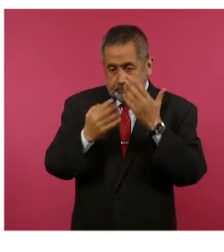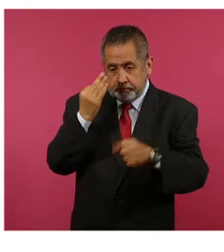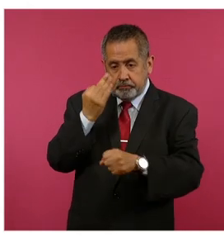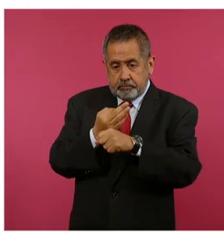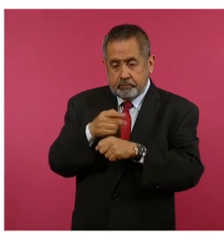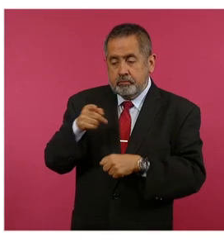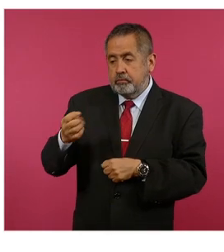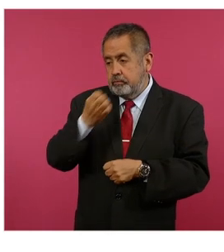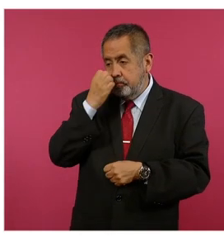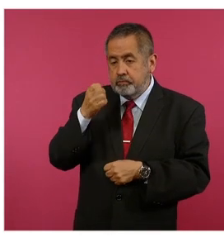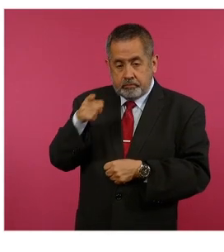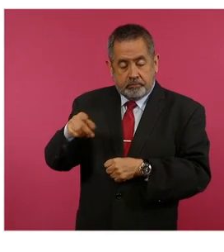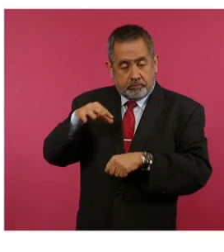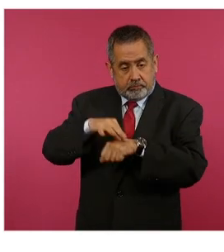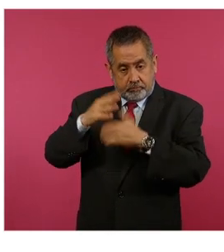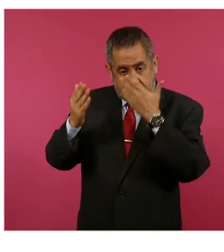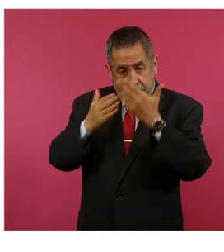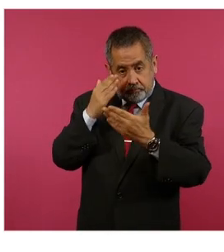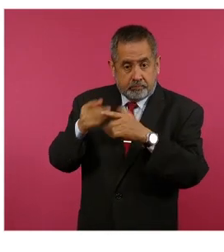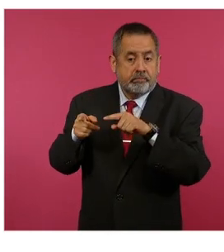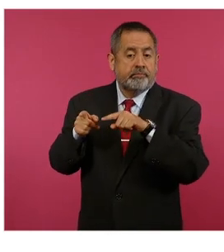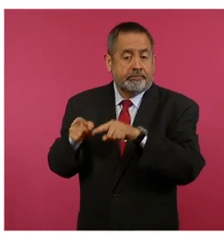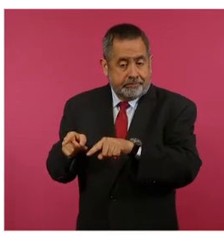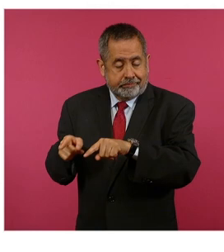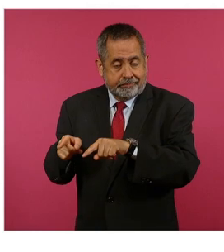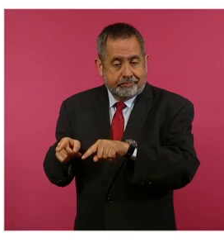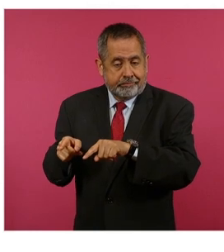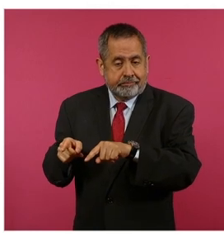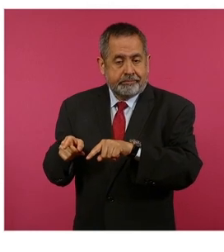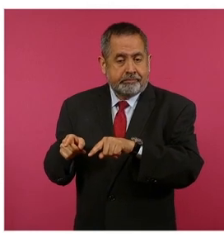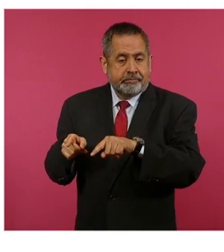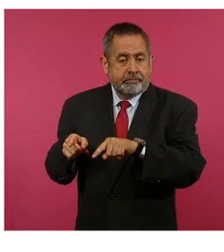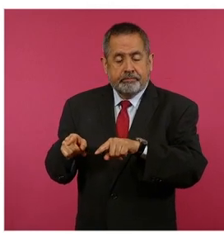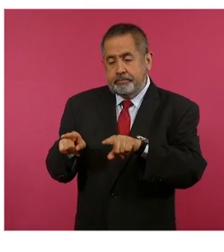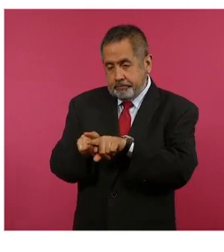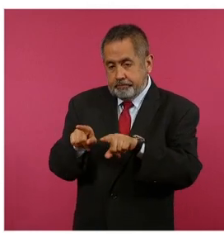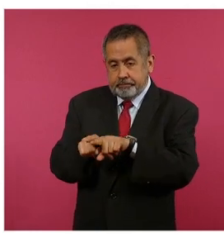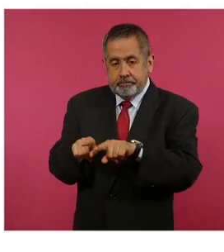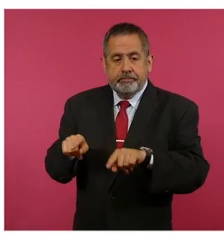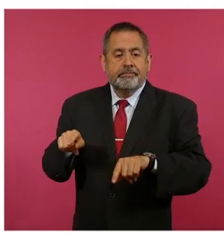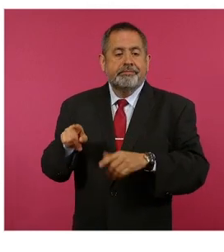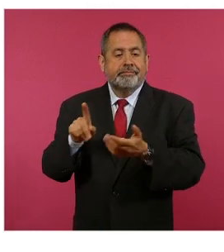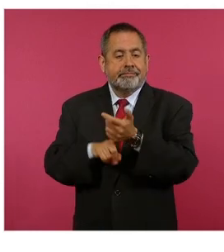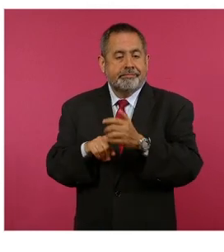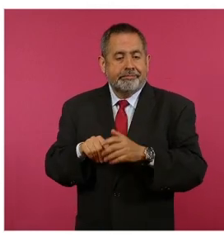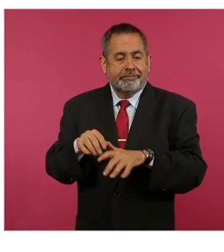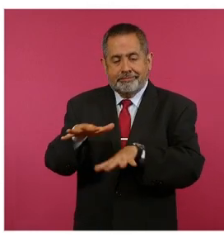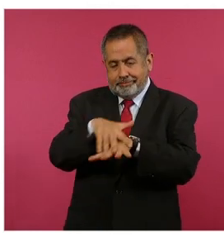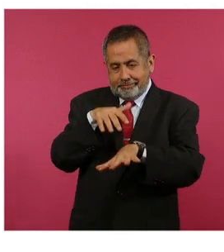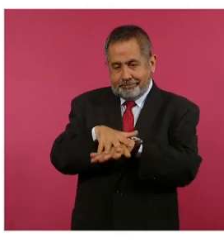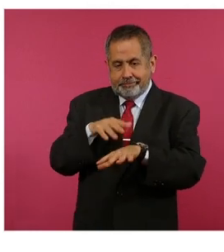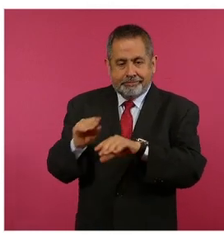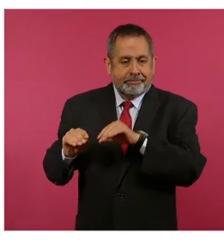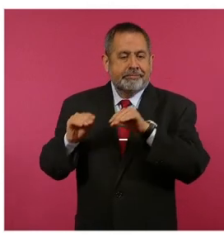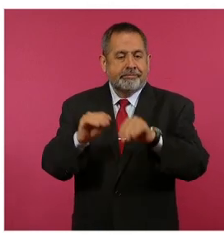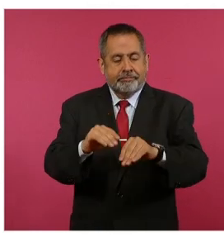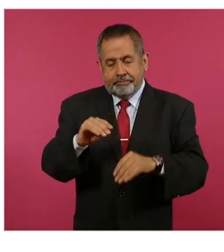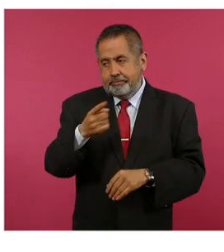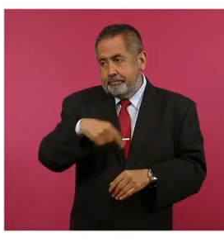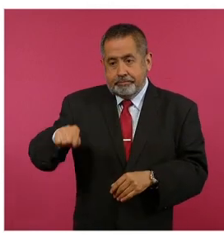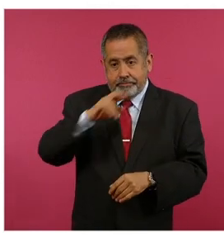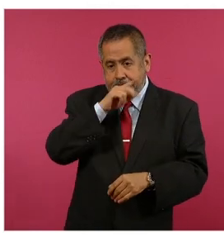de las escuelas de medicina, y ahí están incluyo básicamente a las de Tlalpan, que es la